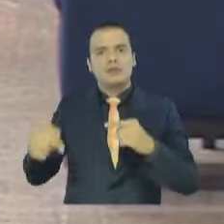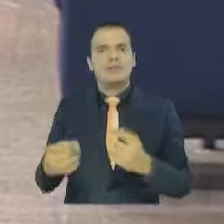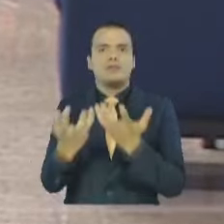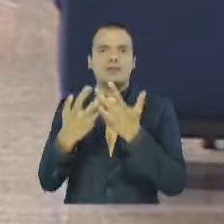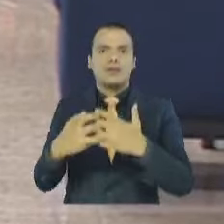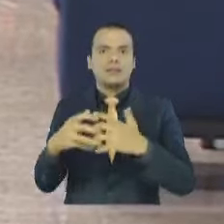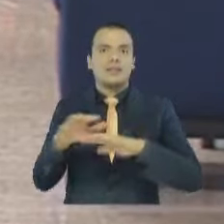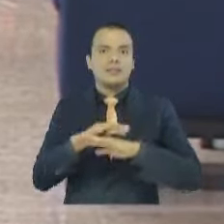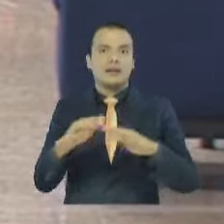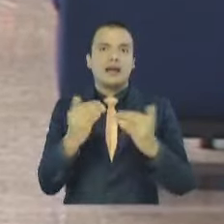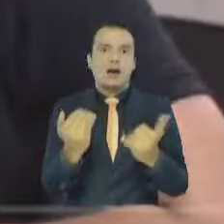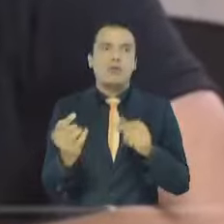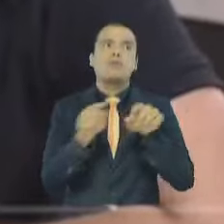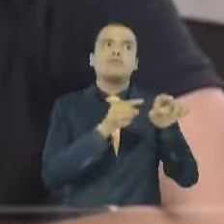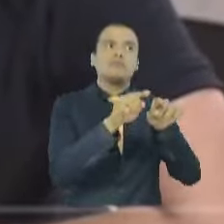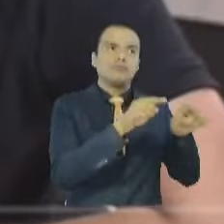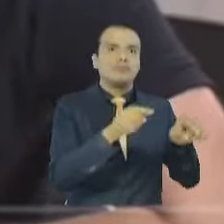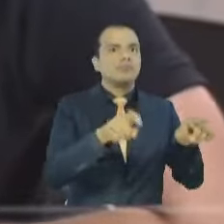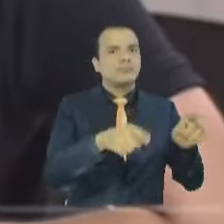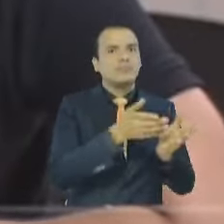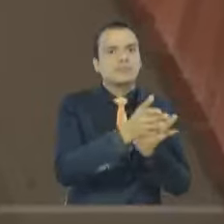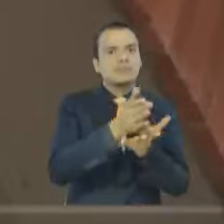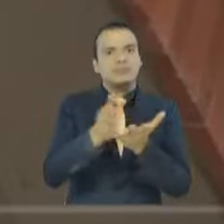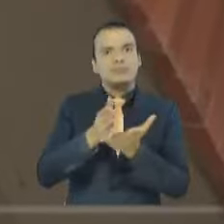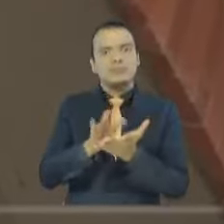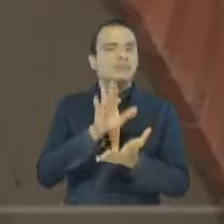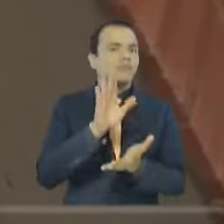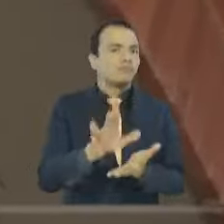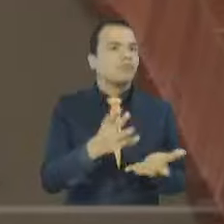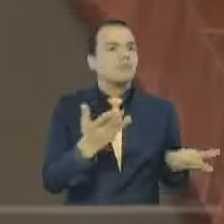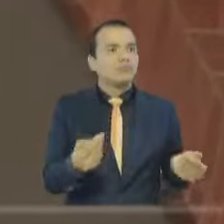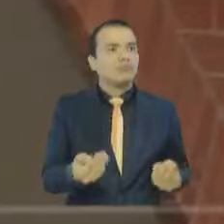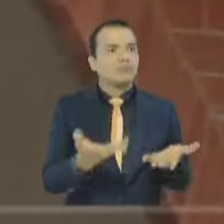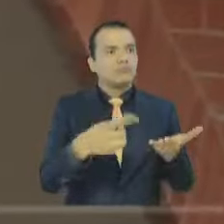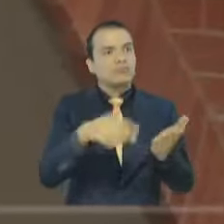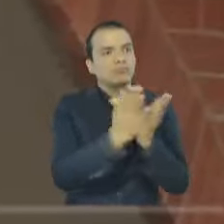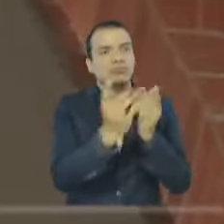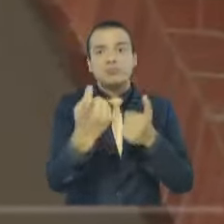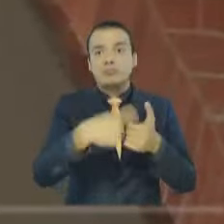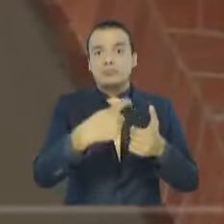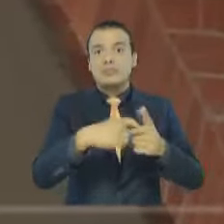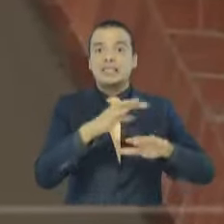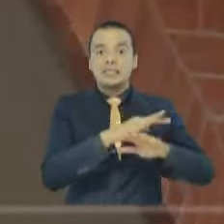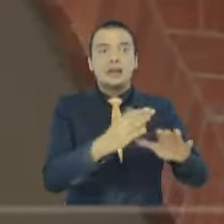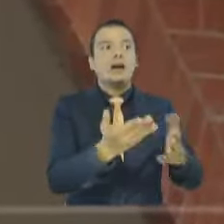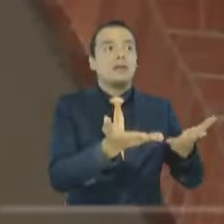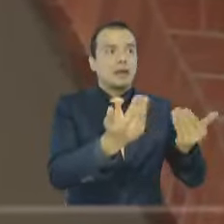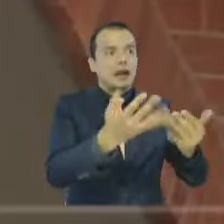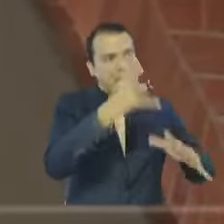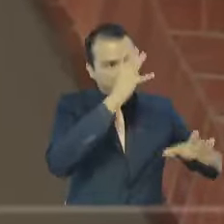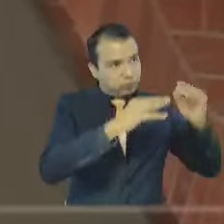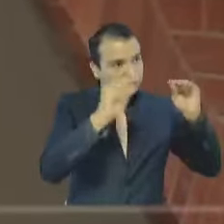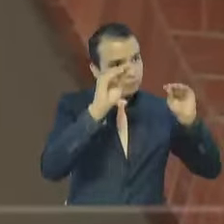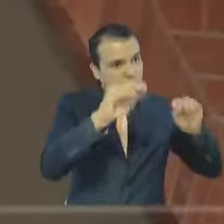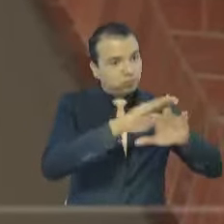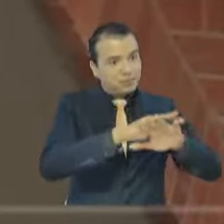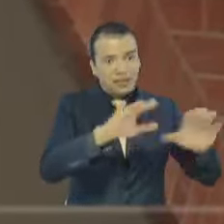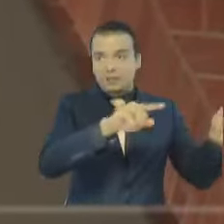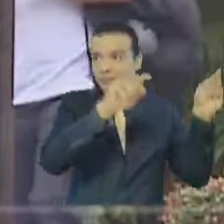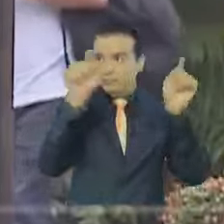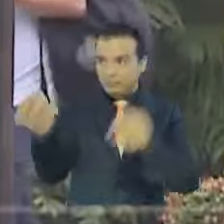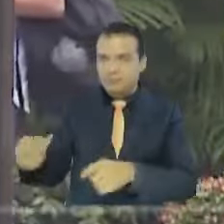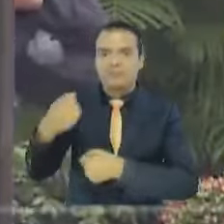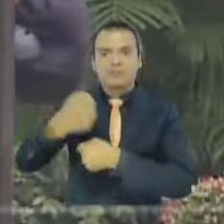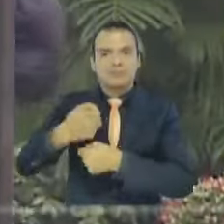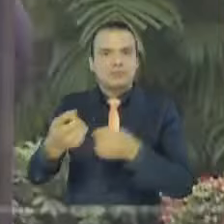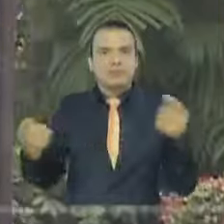estudiantes que consiguen experiencia mientras estudian y compartimos experiencias precisamente para Resaltar los beneficios de este modelo en la educación